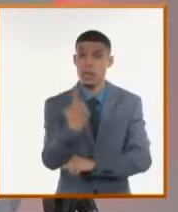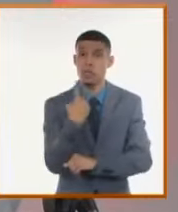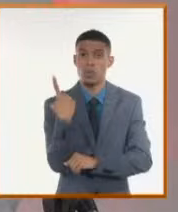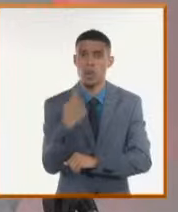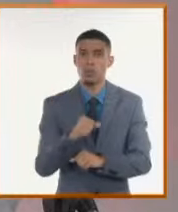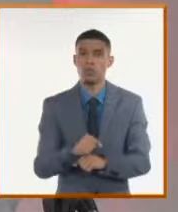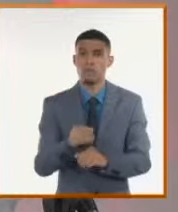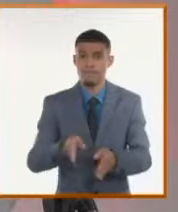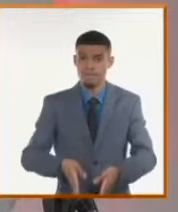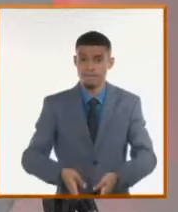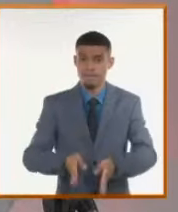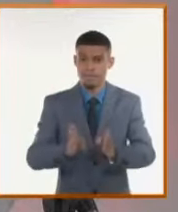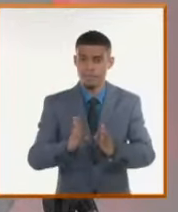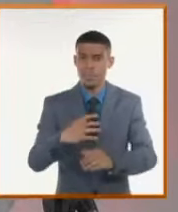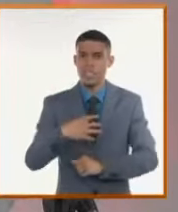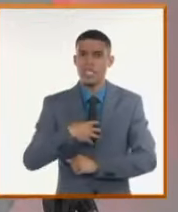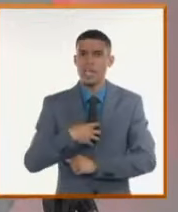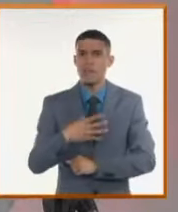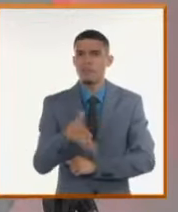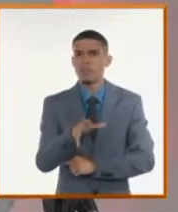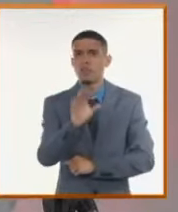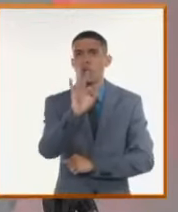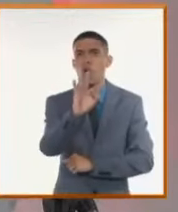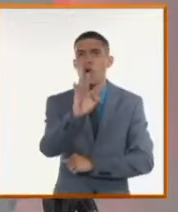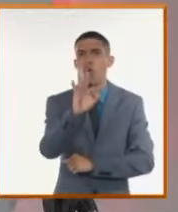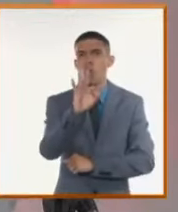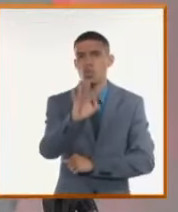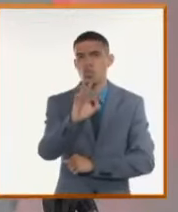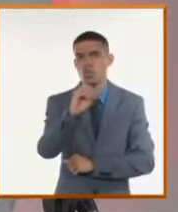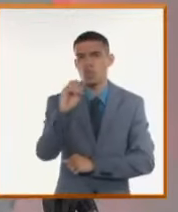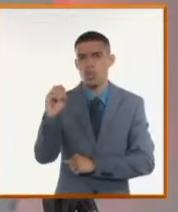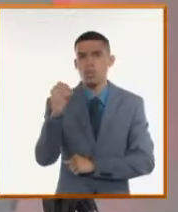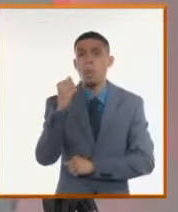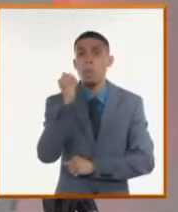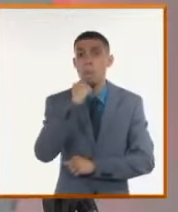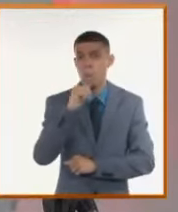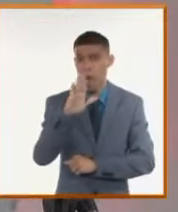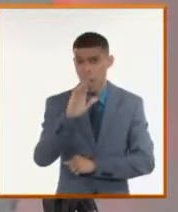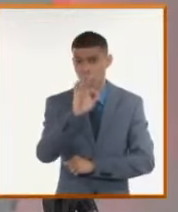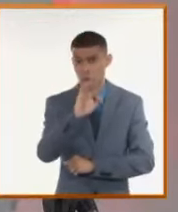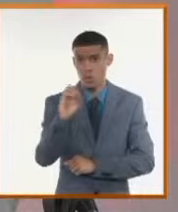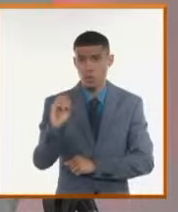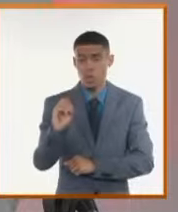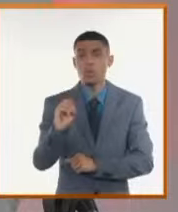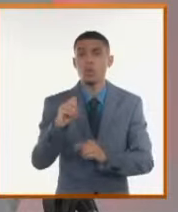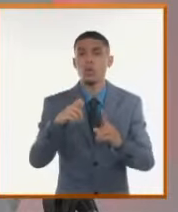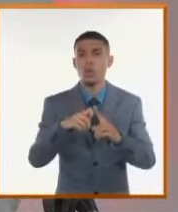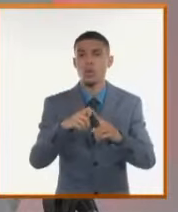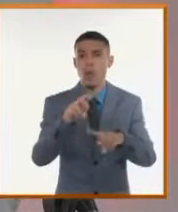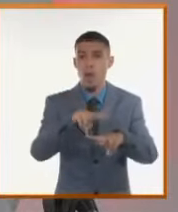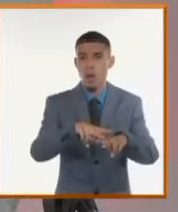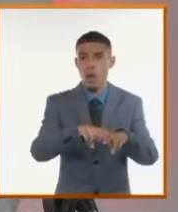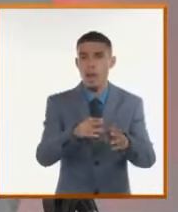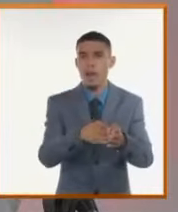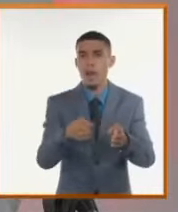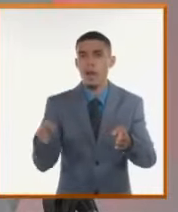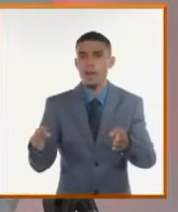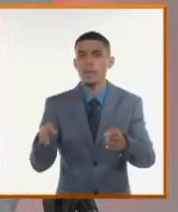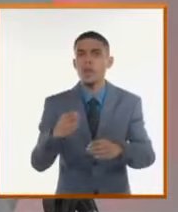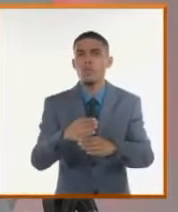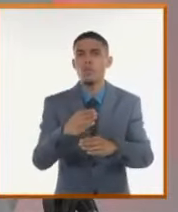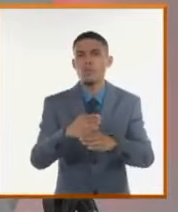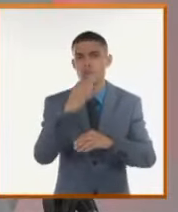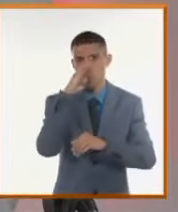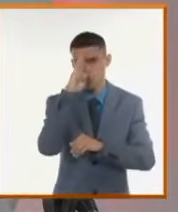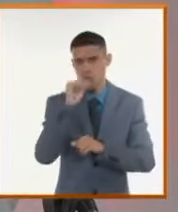férrea tiene aproximadamente 800 más de 800 km que se extiende desde la Habana hasta la provincia de de Santiago de Cuba